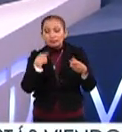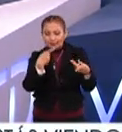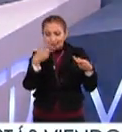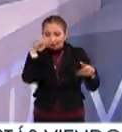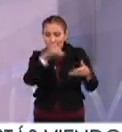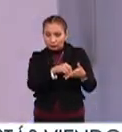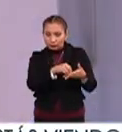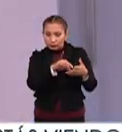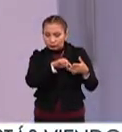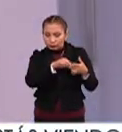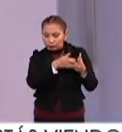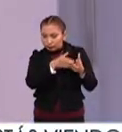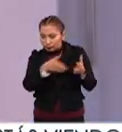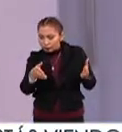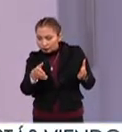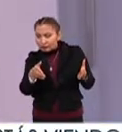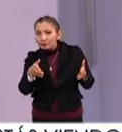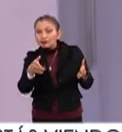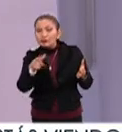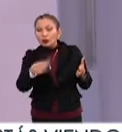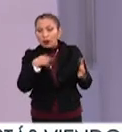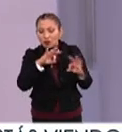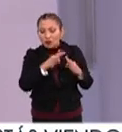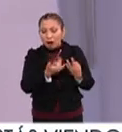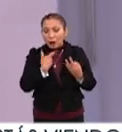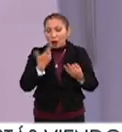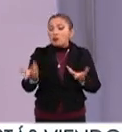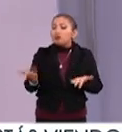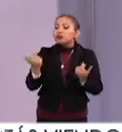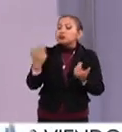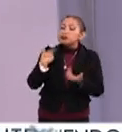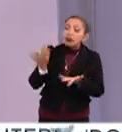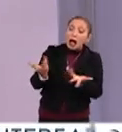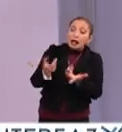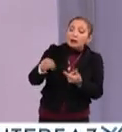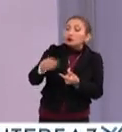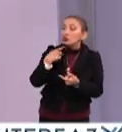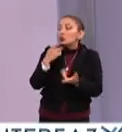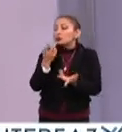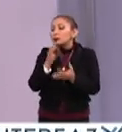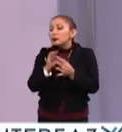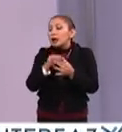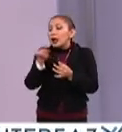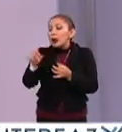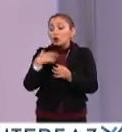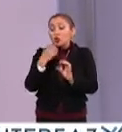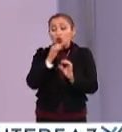a partir de, pues justamente, un mecanismo de rendición de cuentas a partir de la